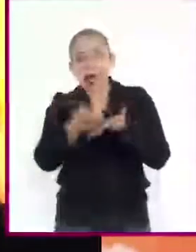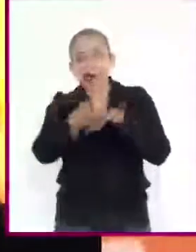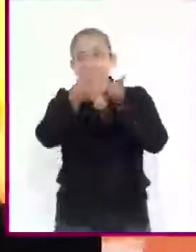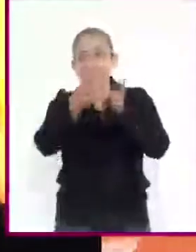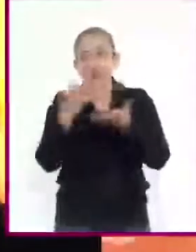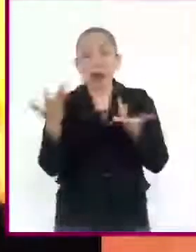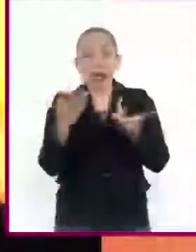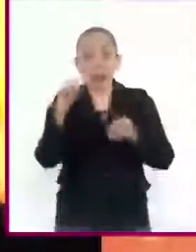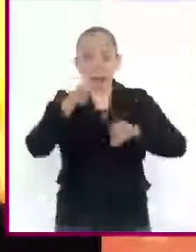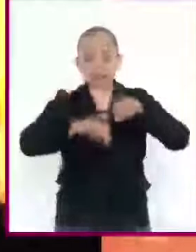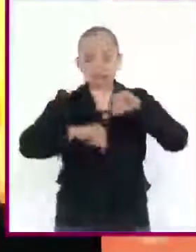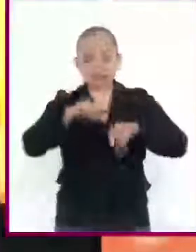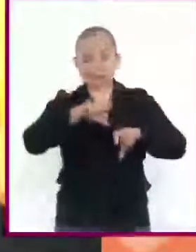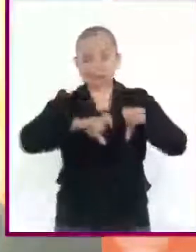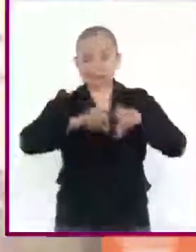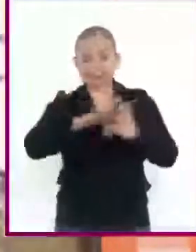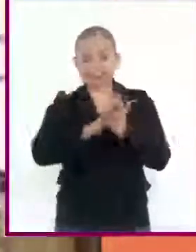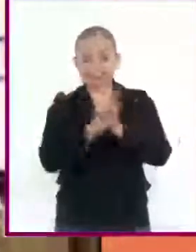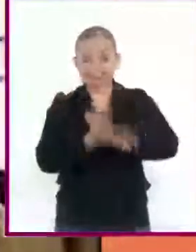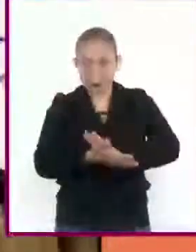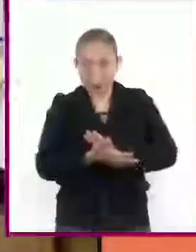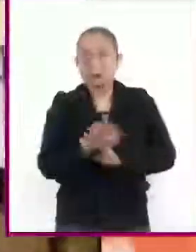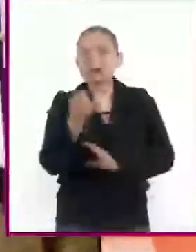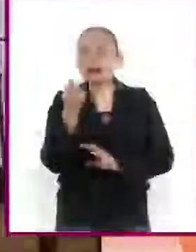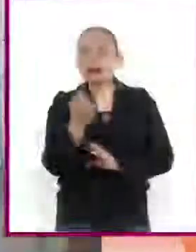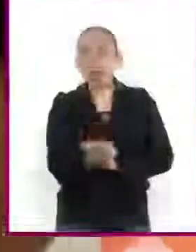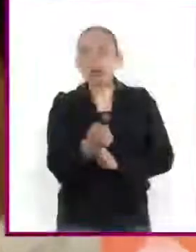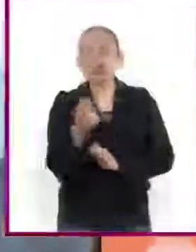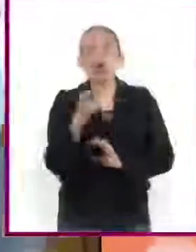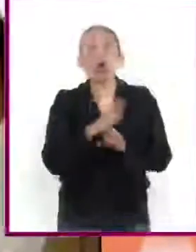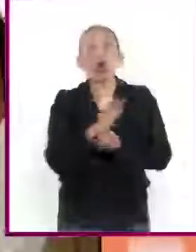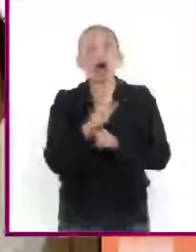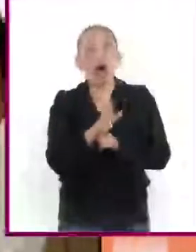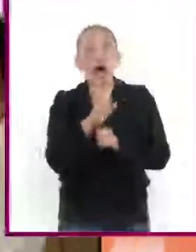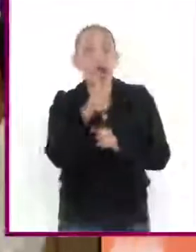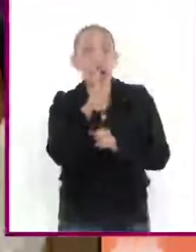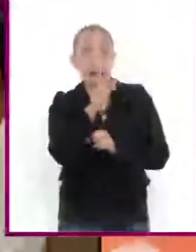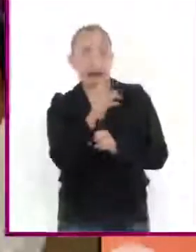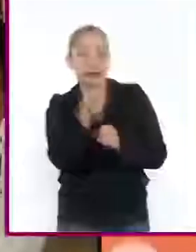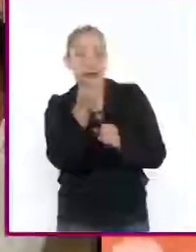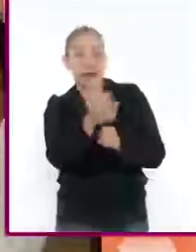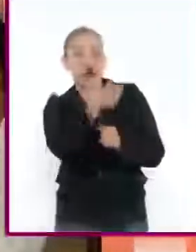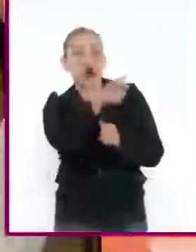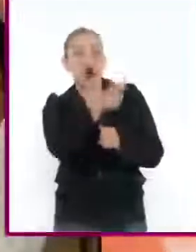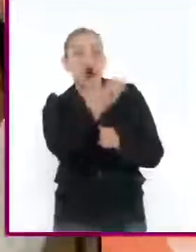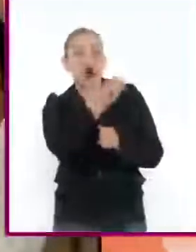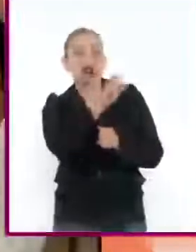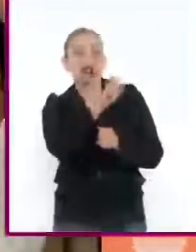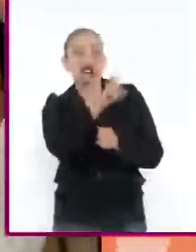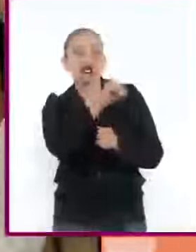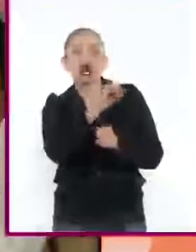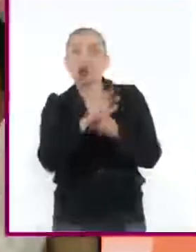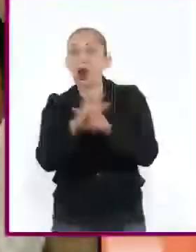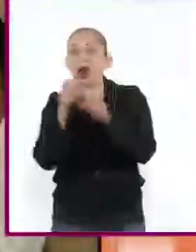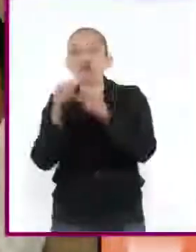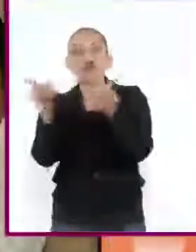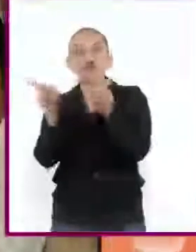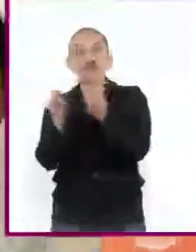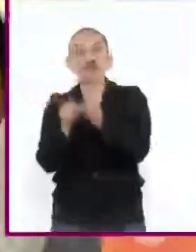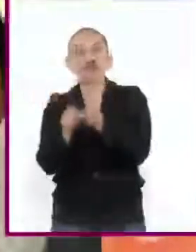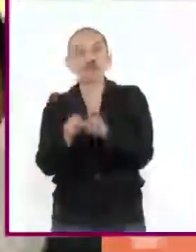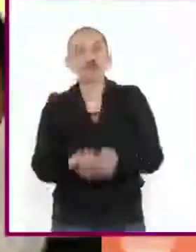se llevan a cabo estas reacciones. Es decir, cuál será el elemento que se oxidará y cuál el que se